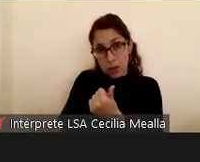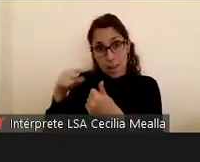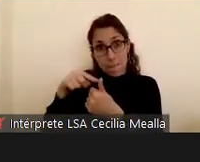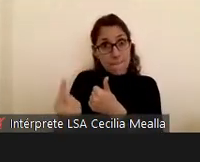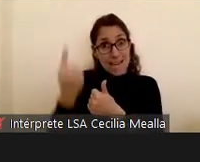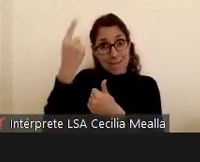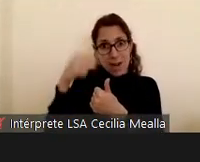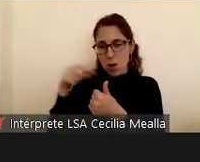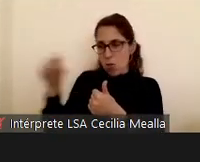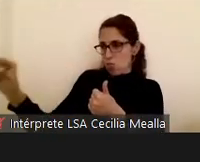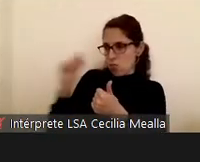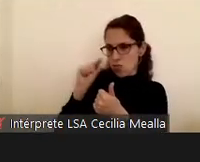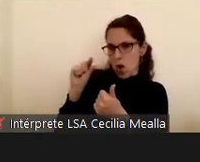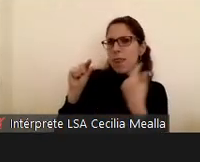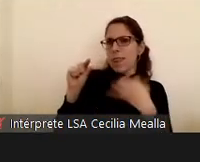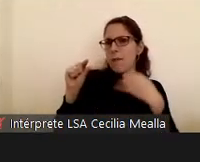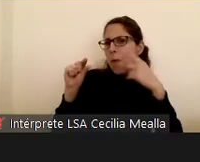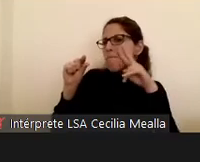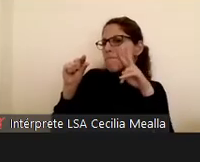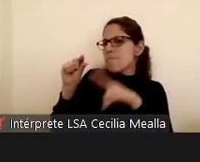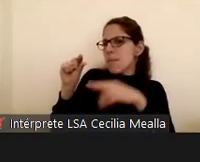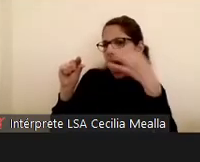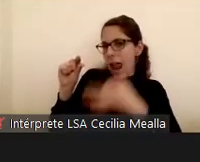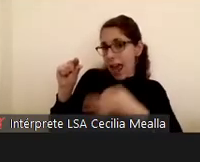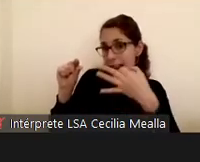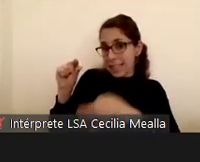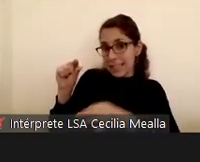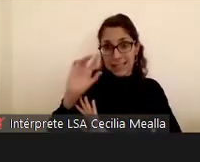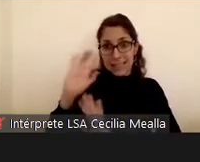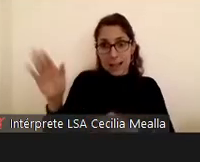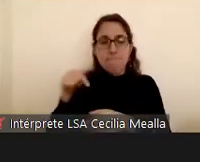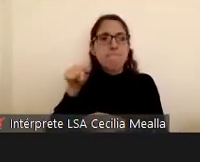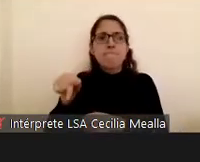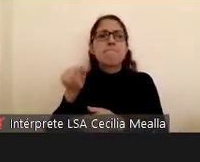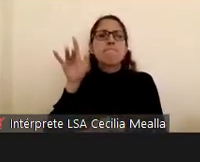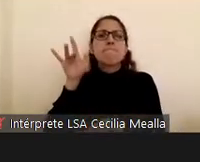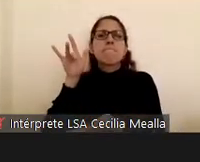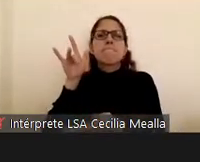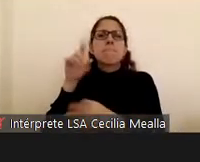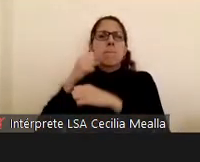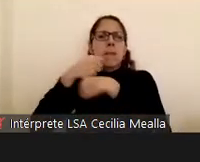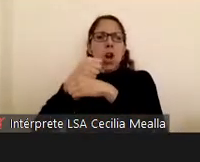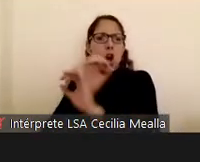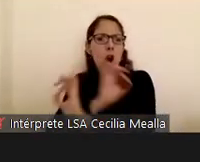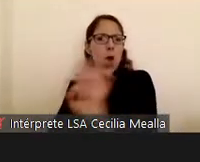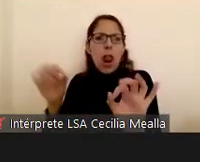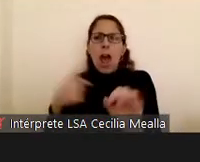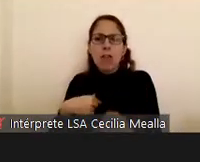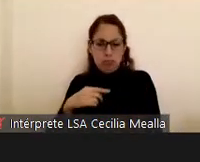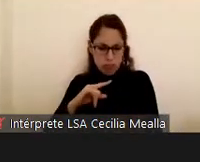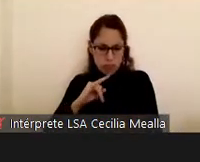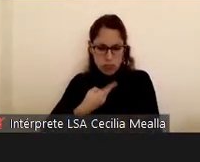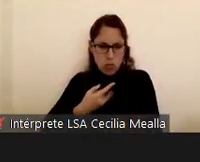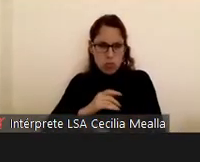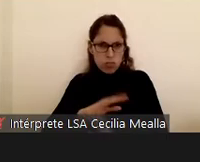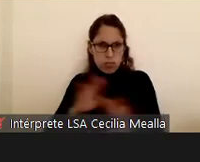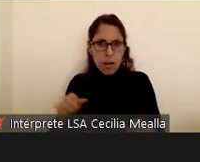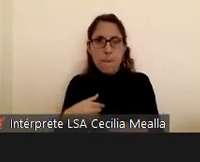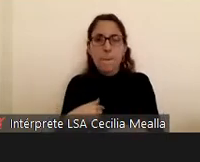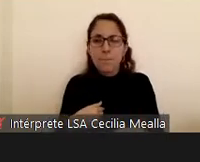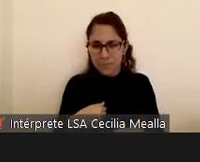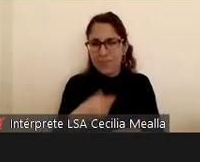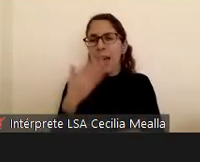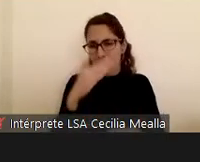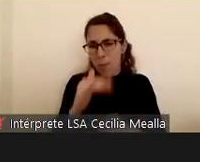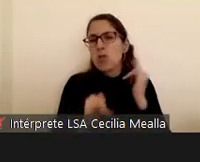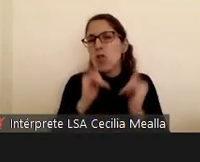segundo paso de la marcha, en el primer paso no se hace una observación microscópica. Ustedes lo que van a tener que, yo les voy a decir así